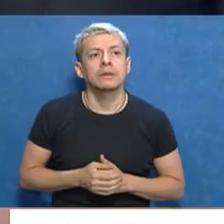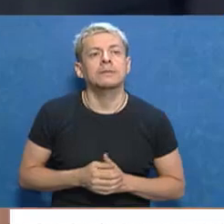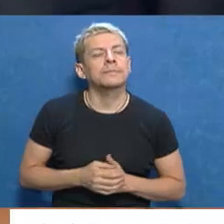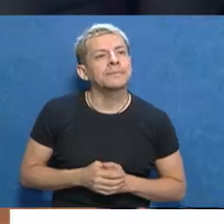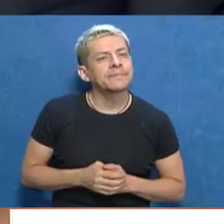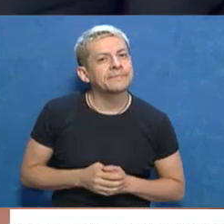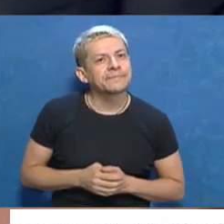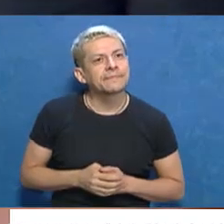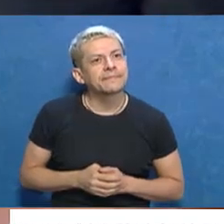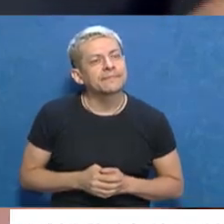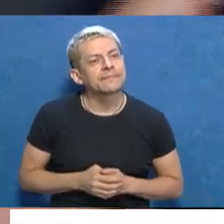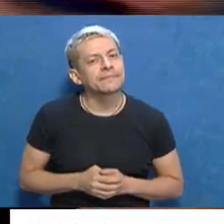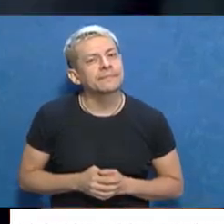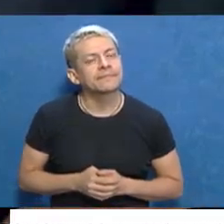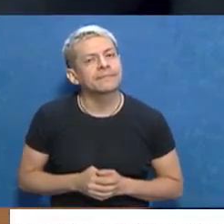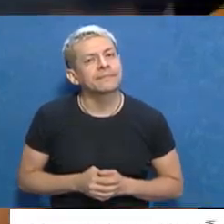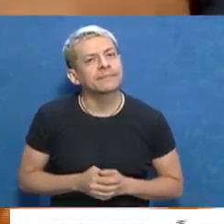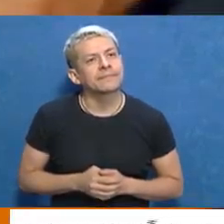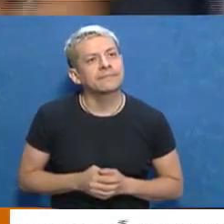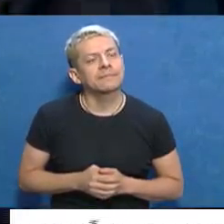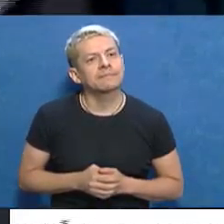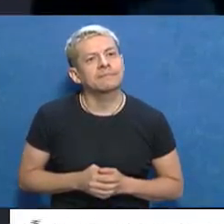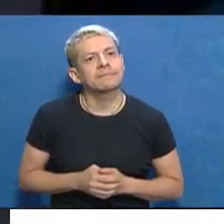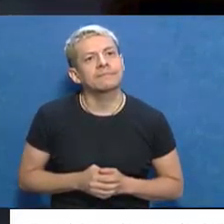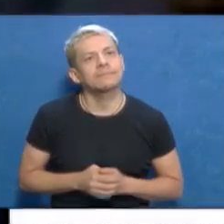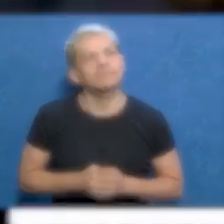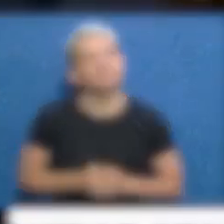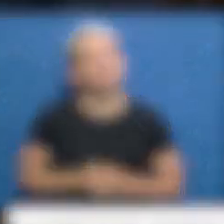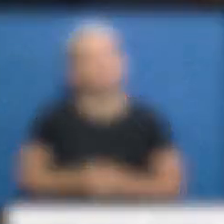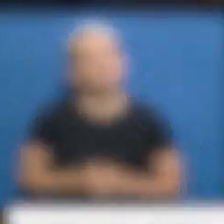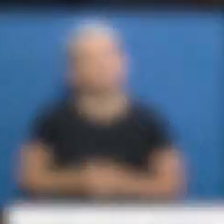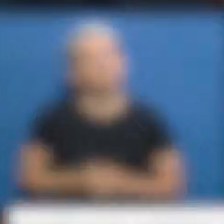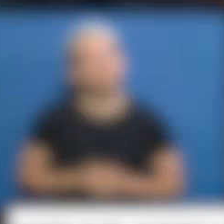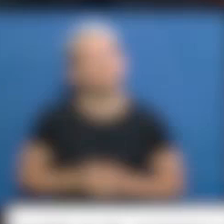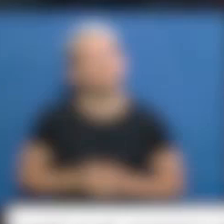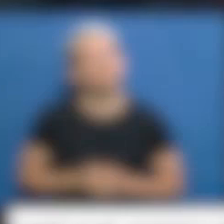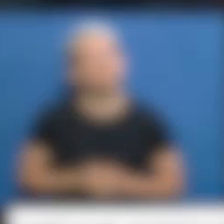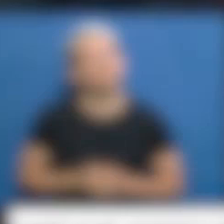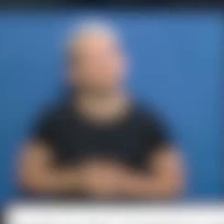Ahí va a hablar el abogado. Bueno, vamos a hablar con el abogado. No quiere hablar más.